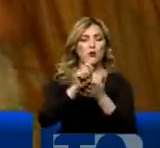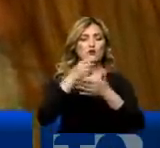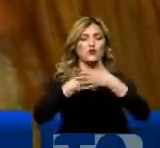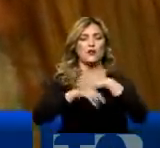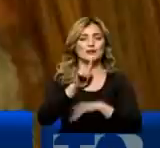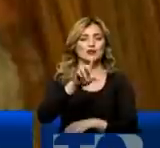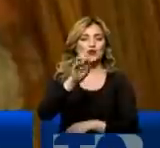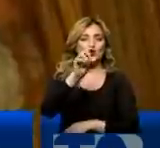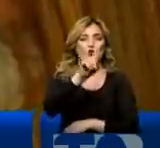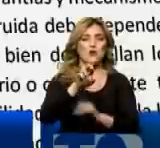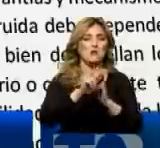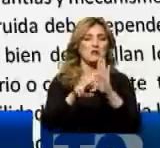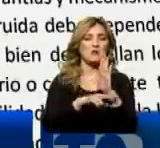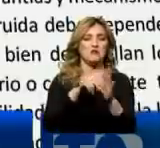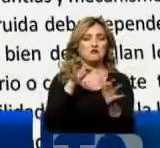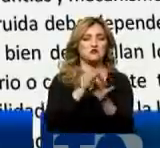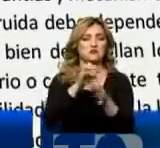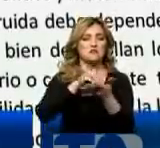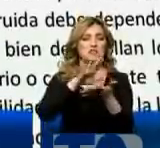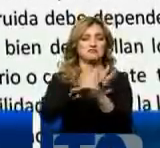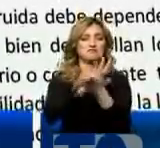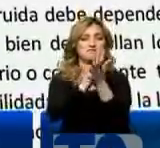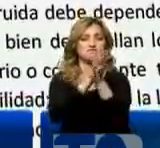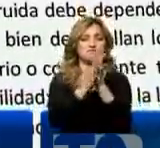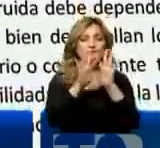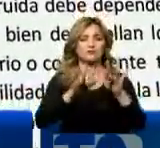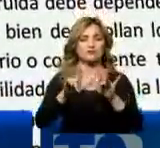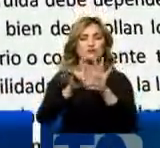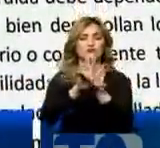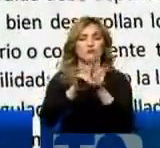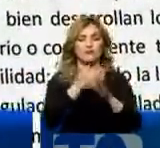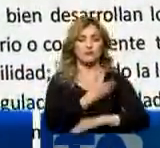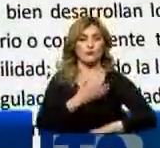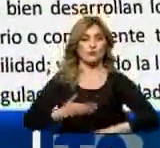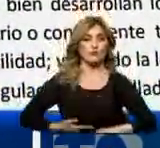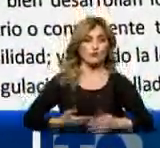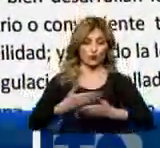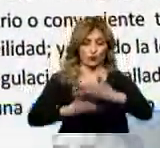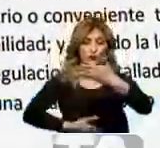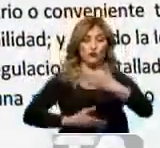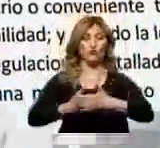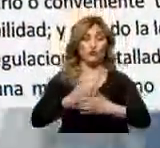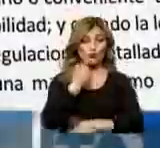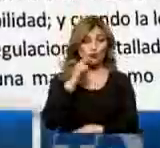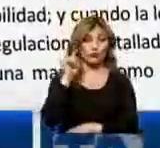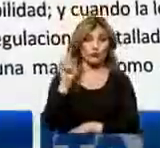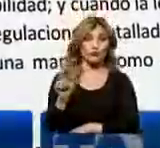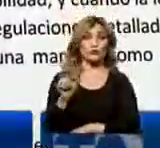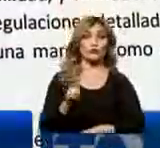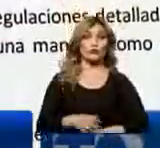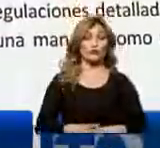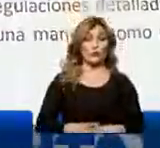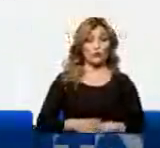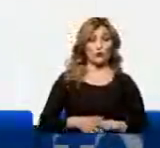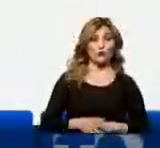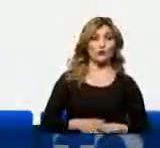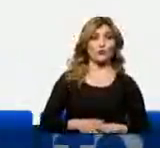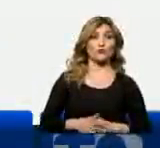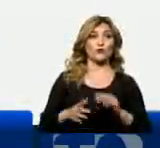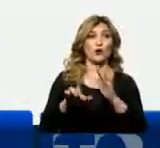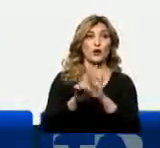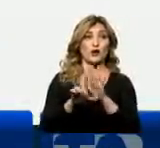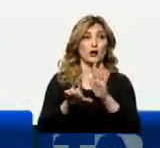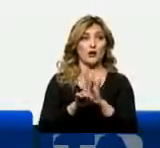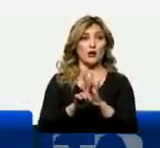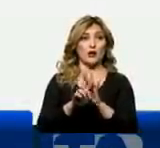reglamento para que funcionen. Sobre esto, la Secretaría Jurídica de la Presidencia en este documento se pronunció y señala que ninguna ley